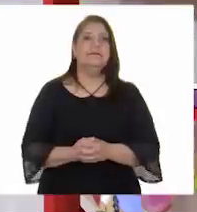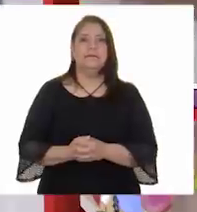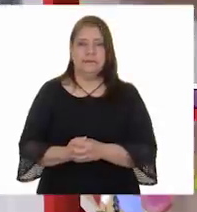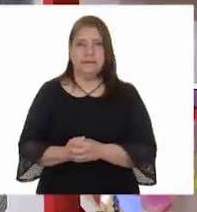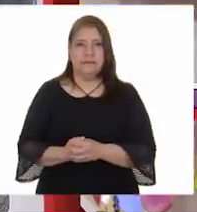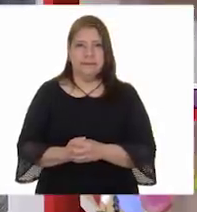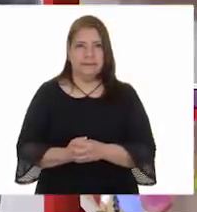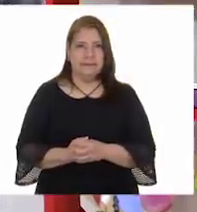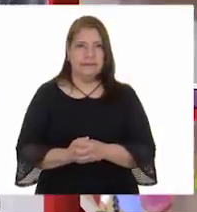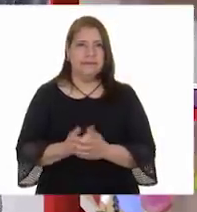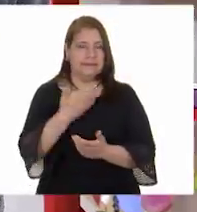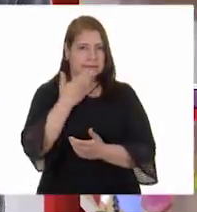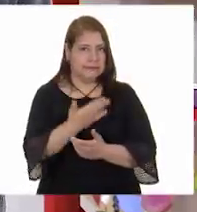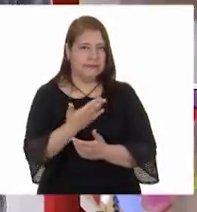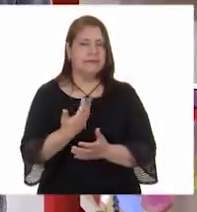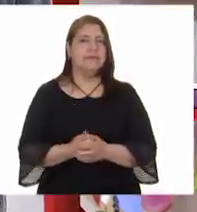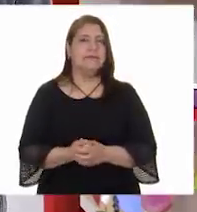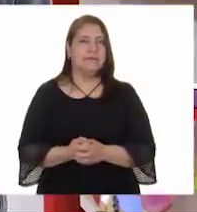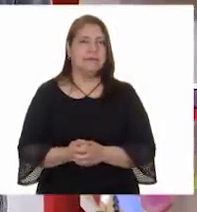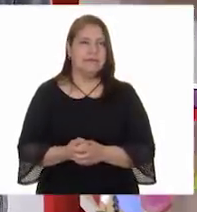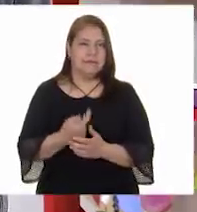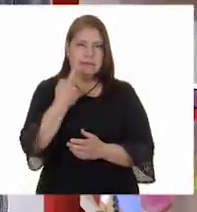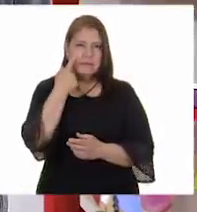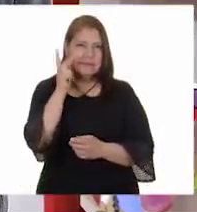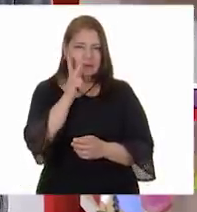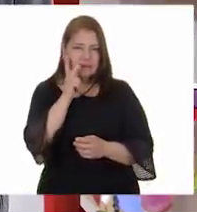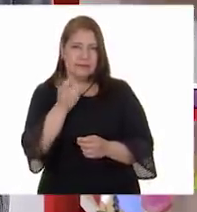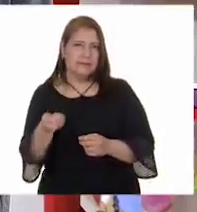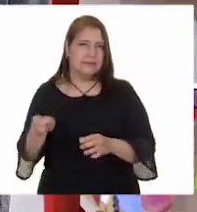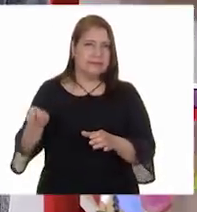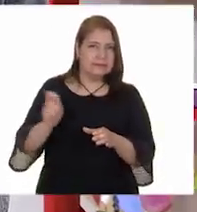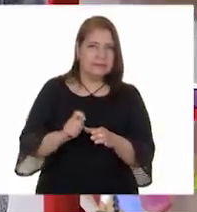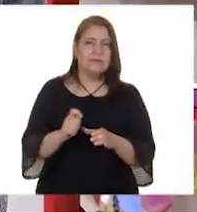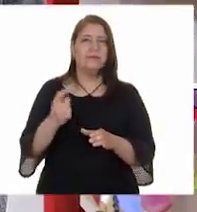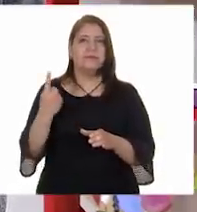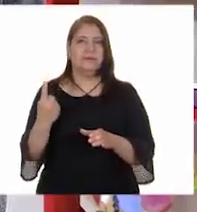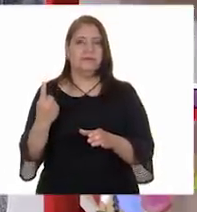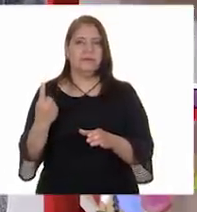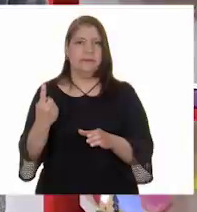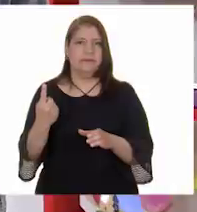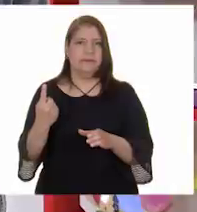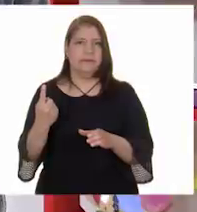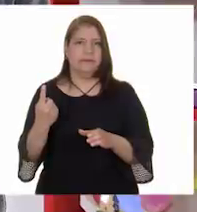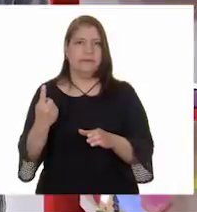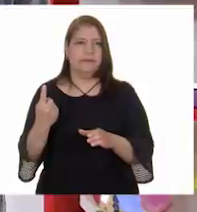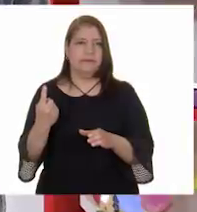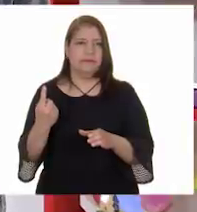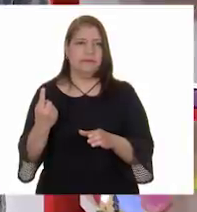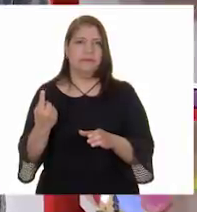bien. A ver, vamos a poner... Vamos a poner una... Una...